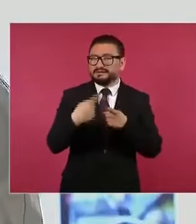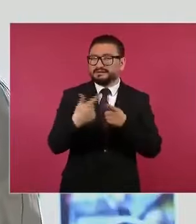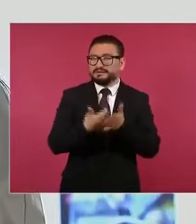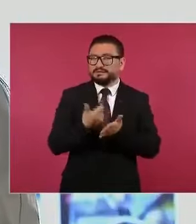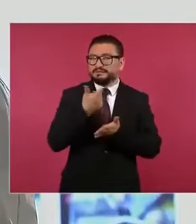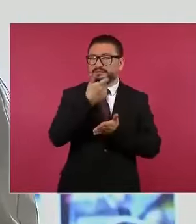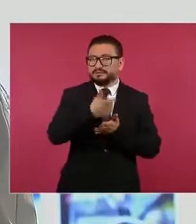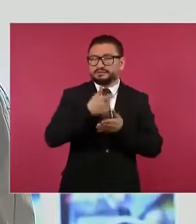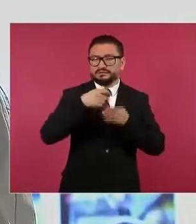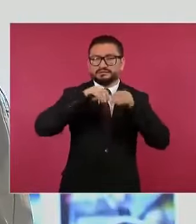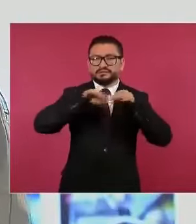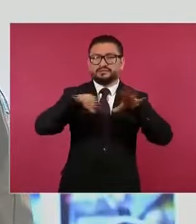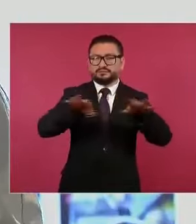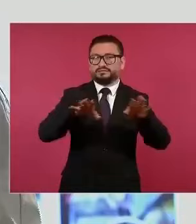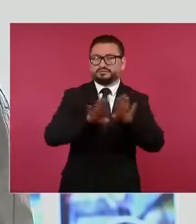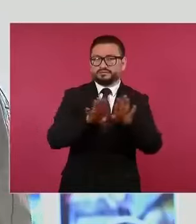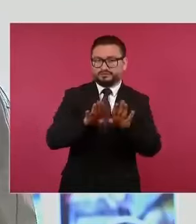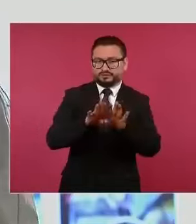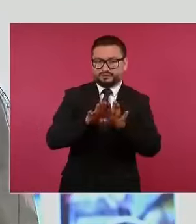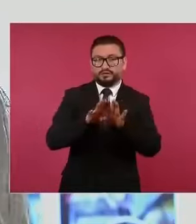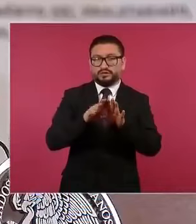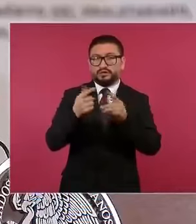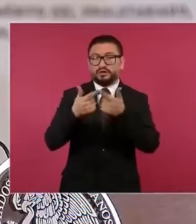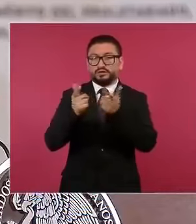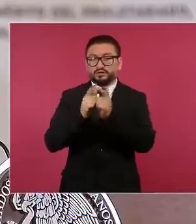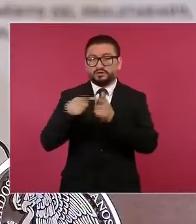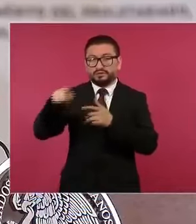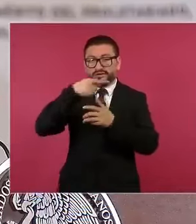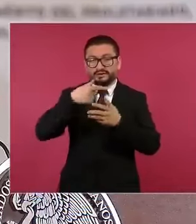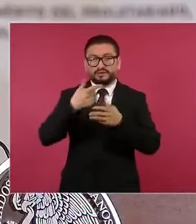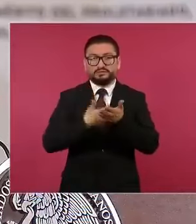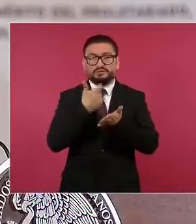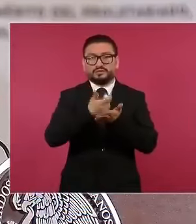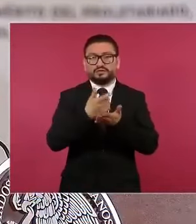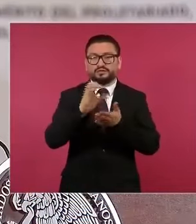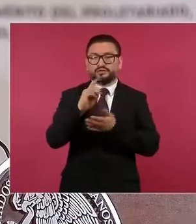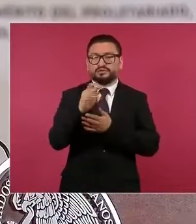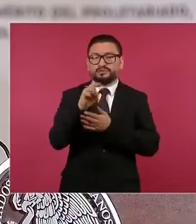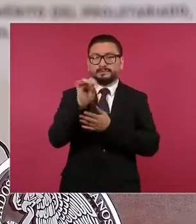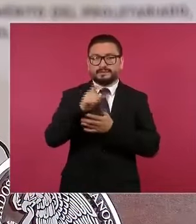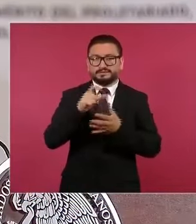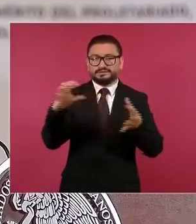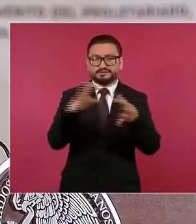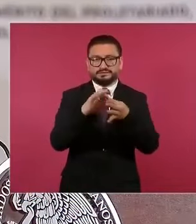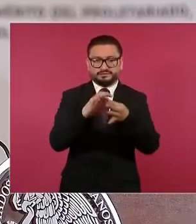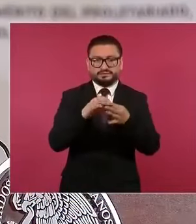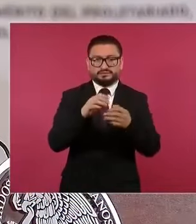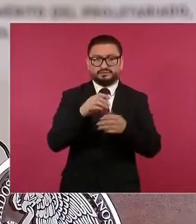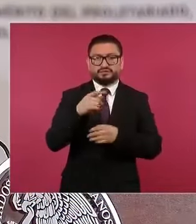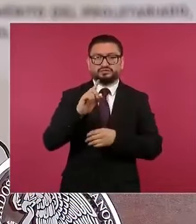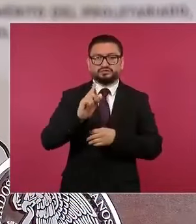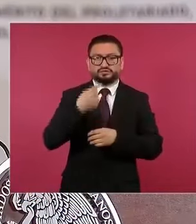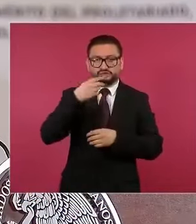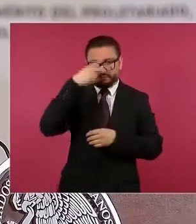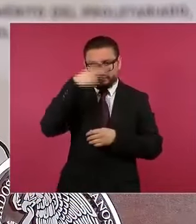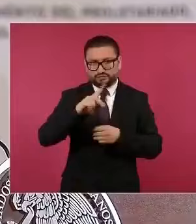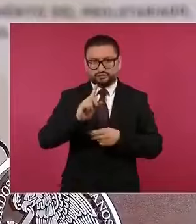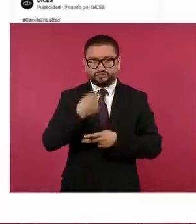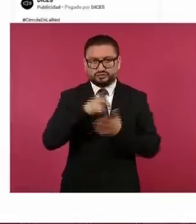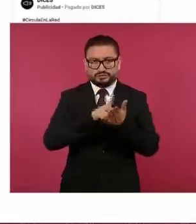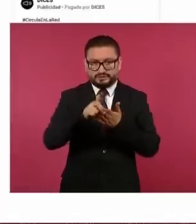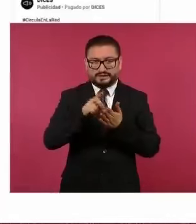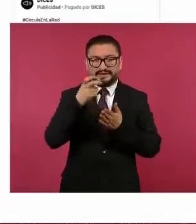Elizabeth Vilchis, reveló esta mañana que mientras la Coparmex realiza campañas, en teoría, para promover el voto en diferentes